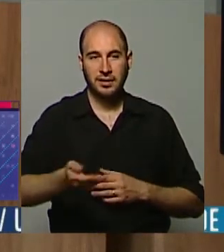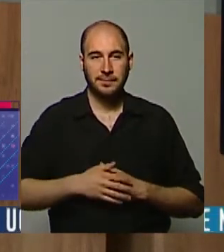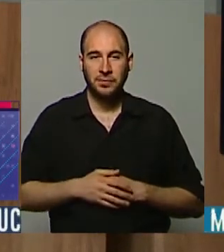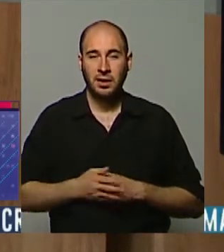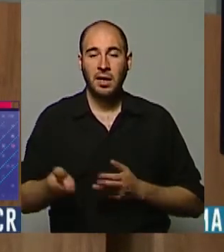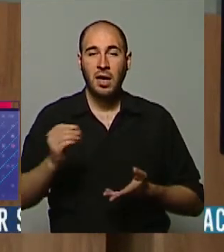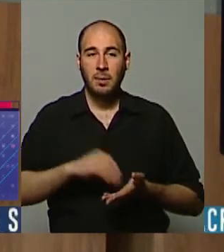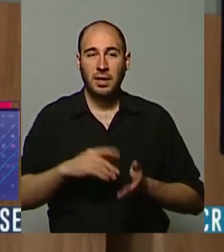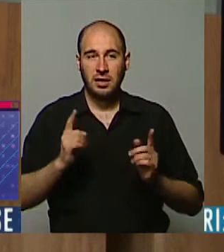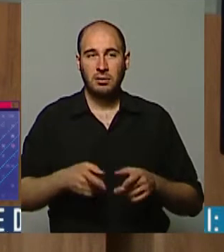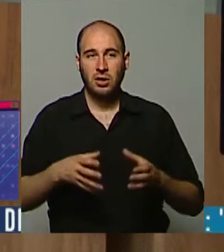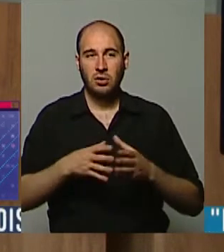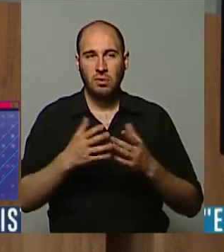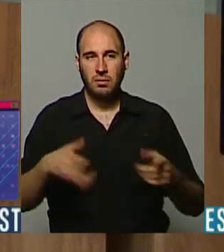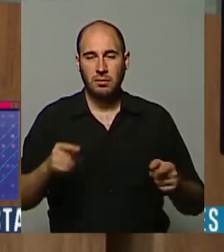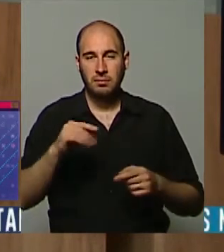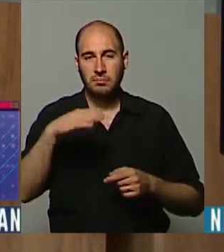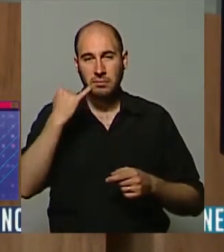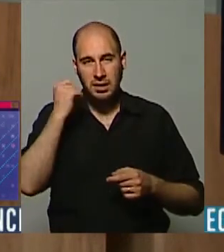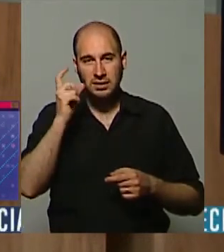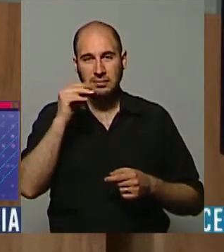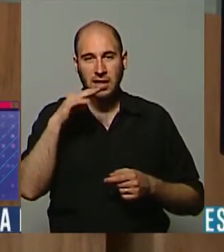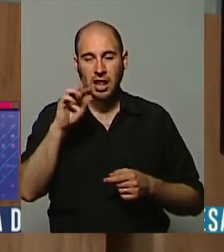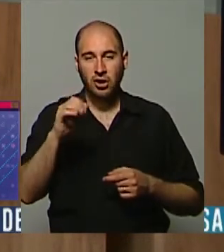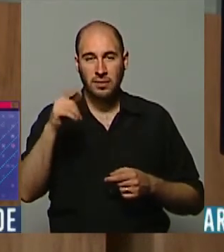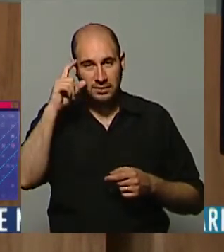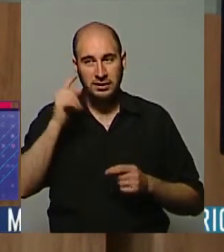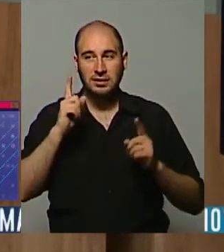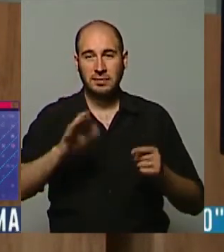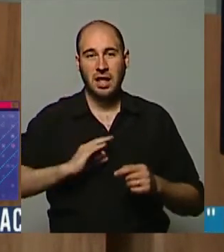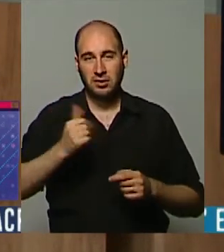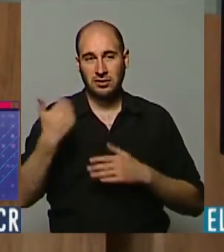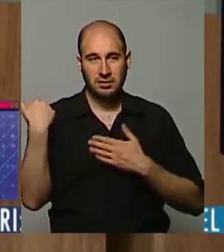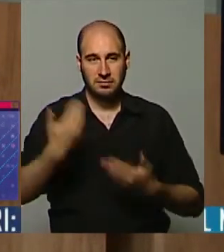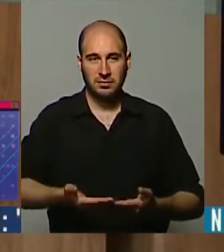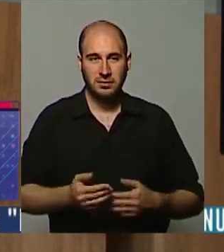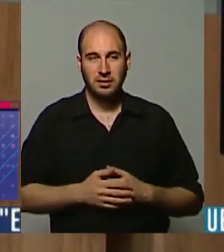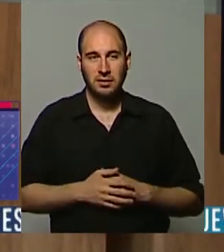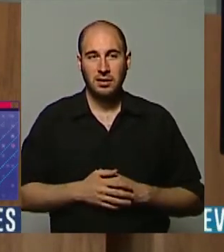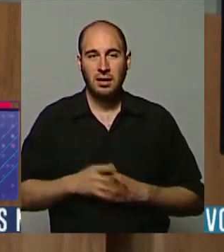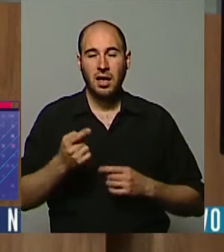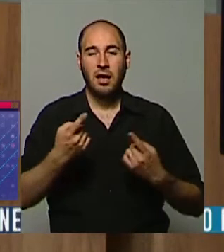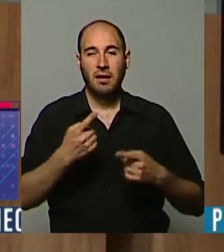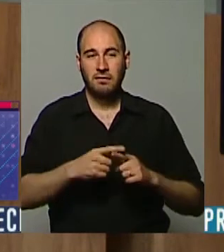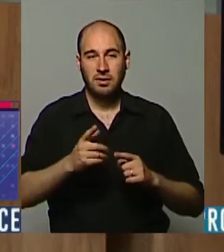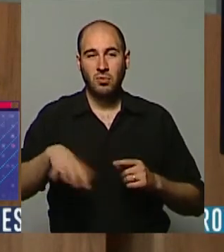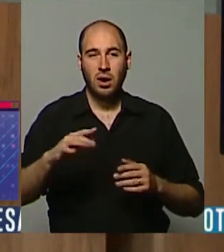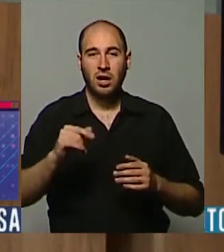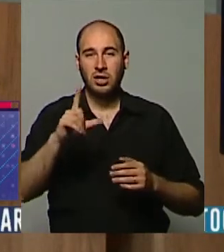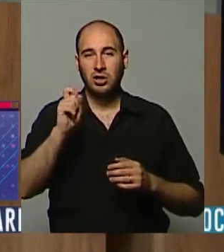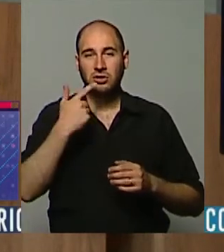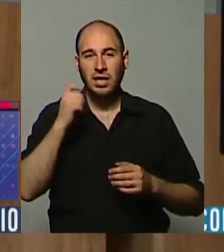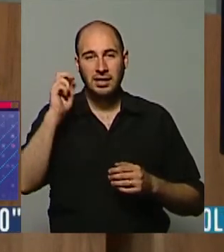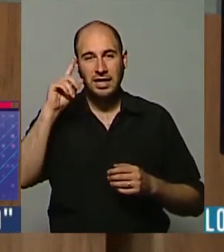Y además también la banda My Chemical Romance, que después de 6 años también vuelve con un espectáculo en la ciudad de Los